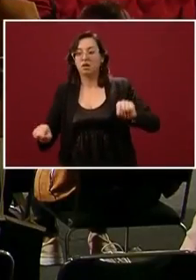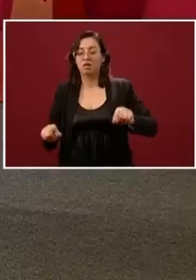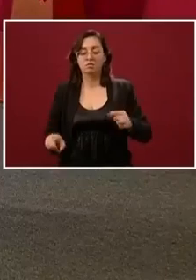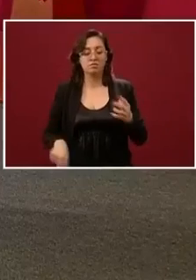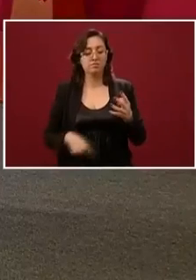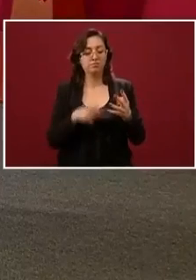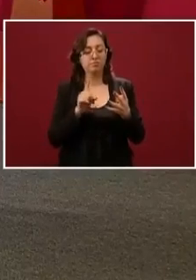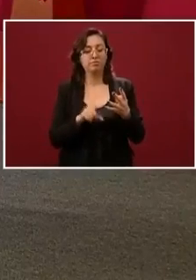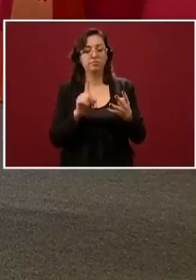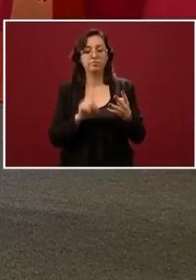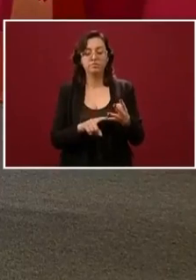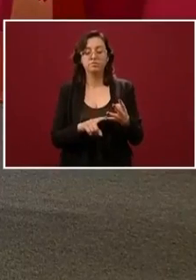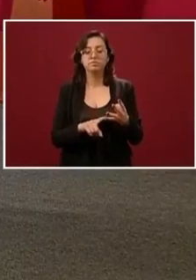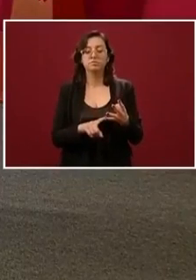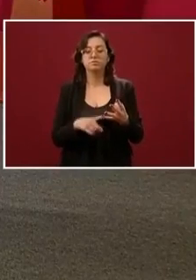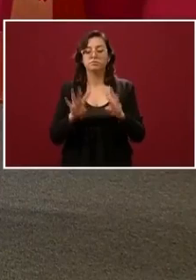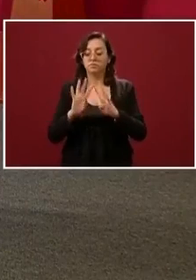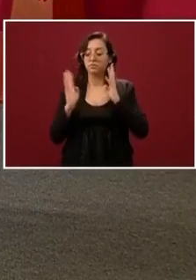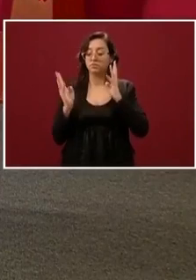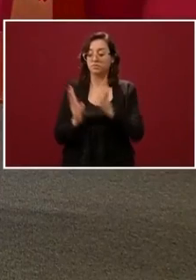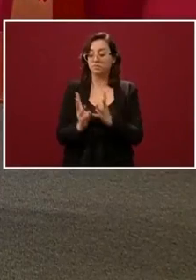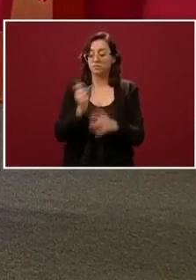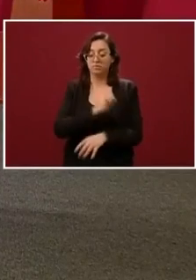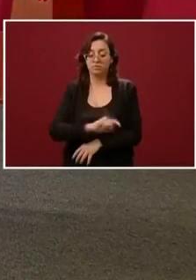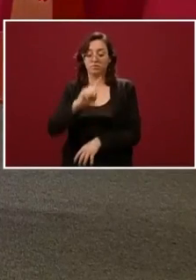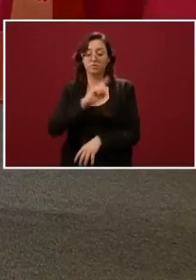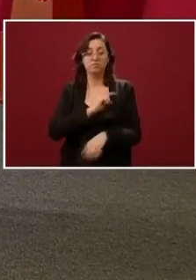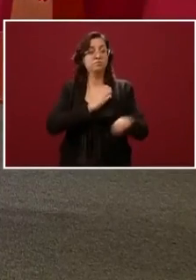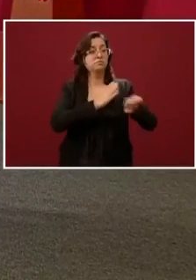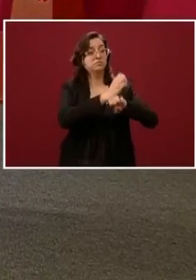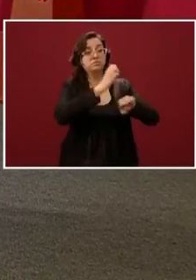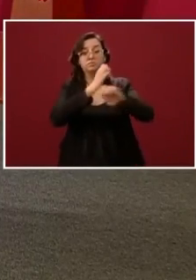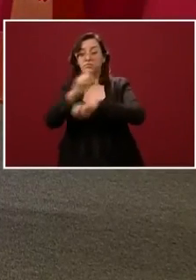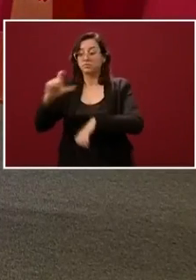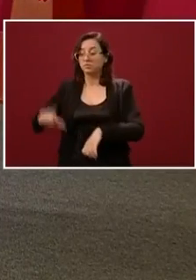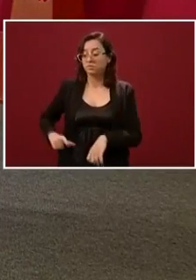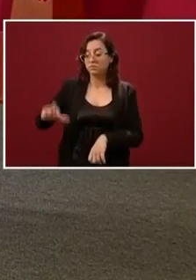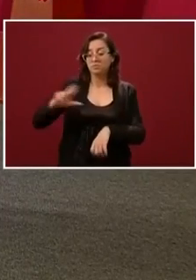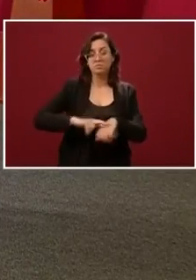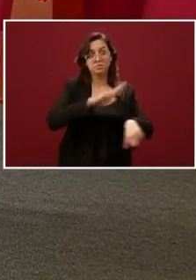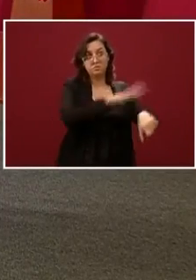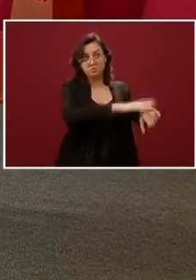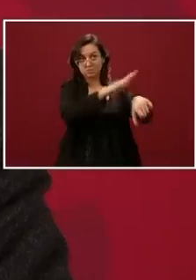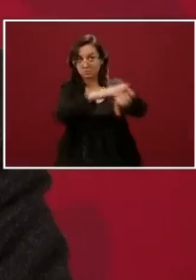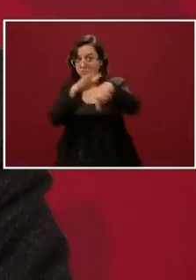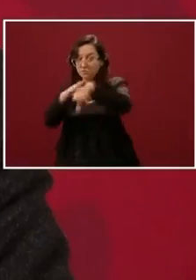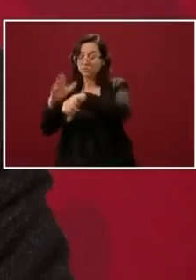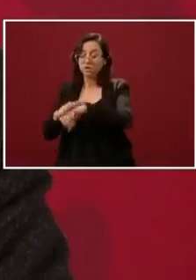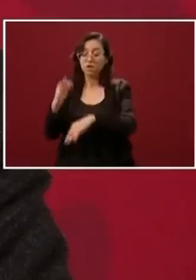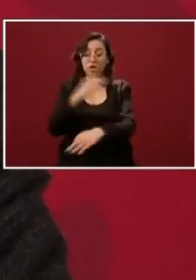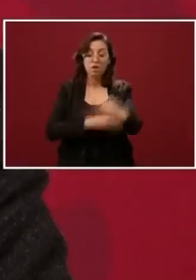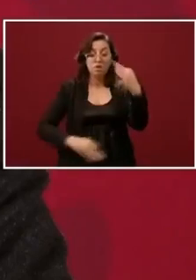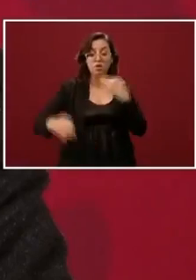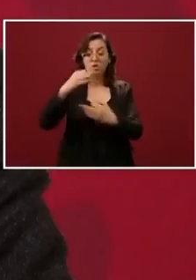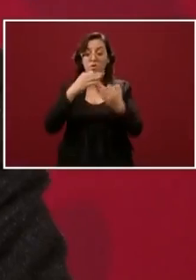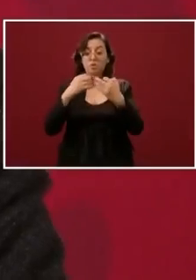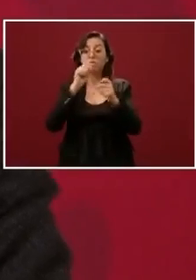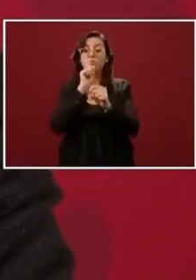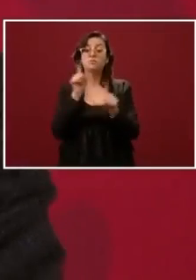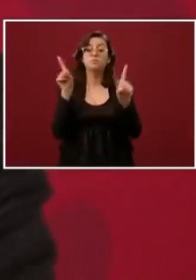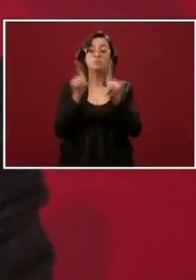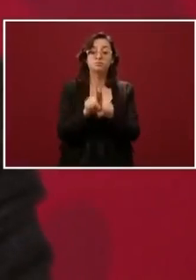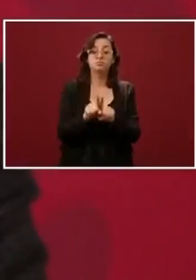cuarto, el Consejo de Salud General exhorta a los gobiernos de las entidades federativas en su calidad de autoridades sanitarias y en general a los